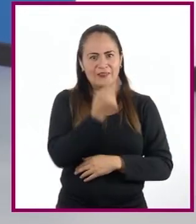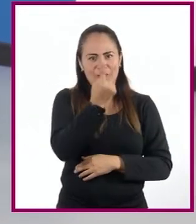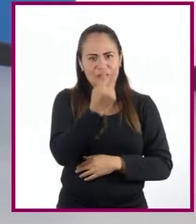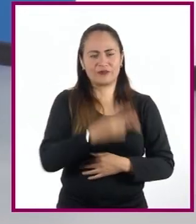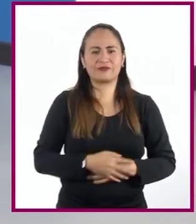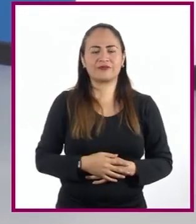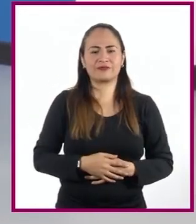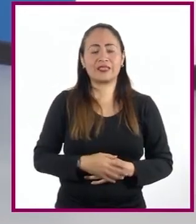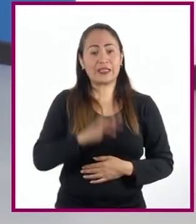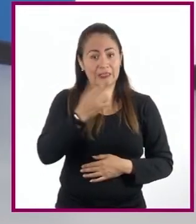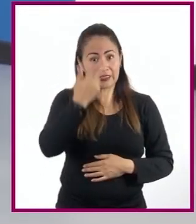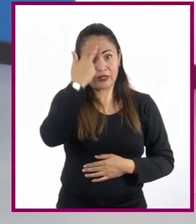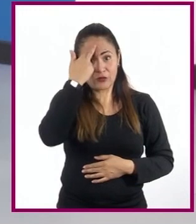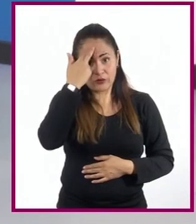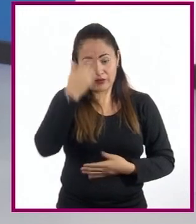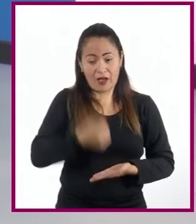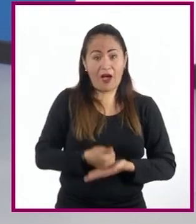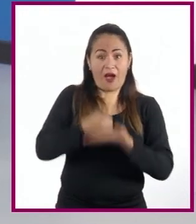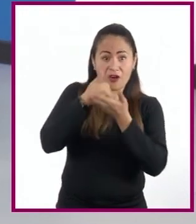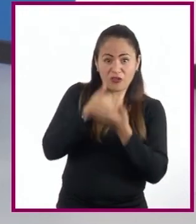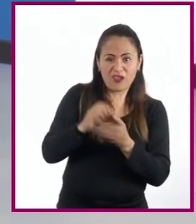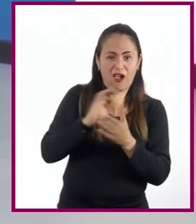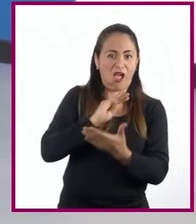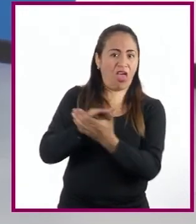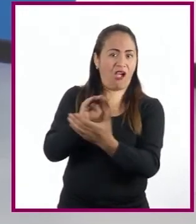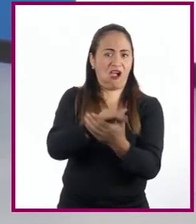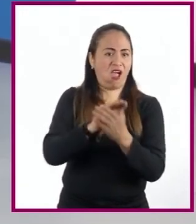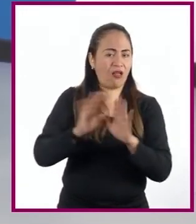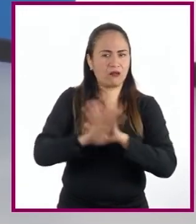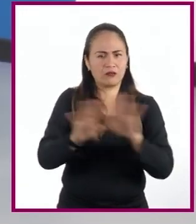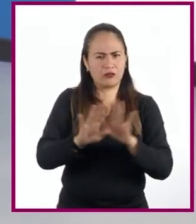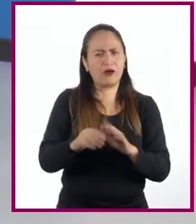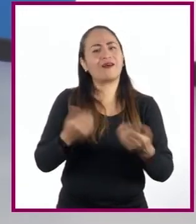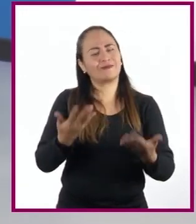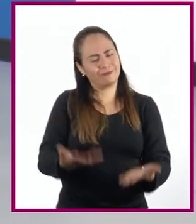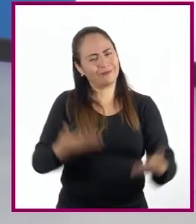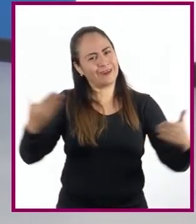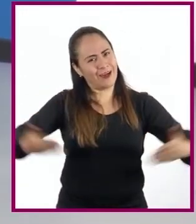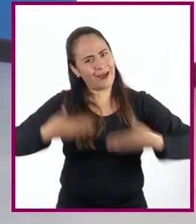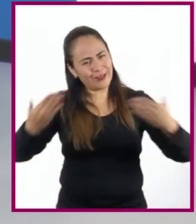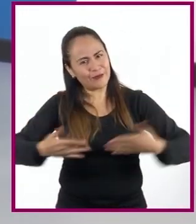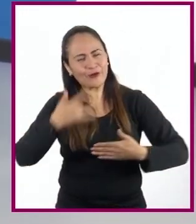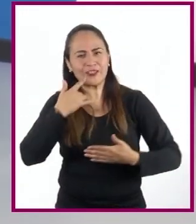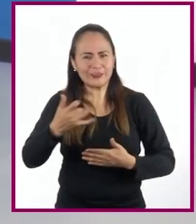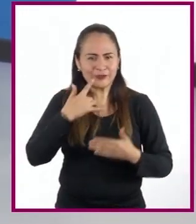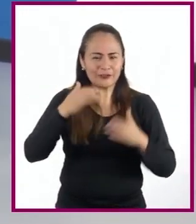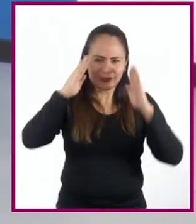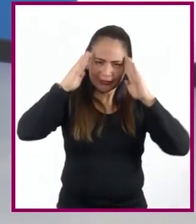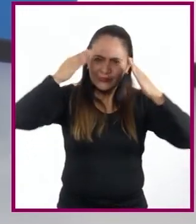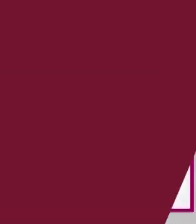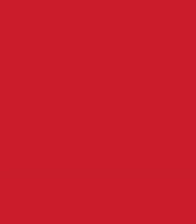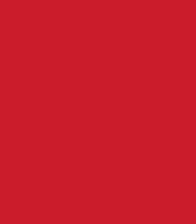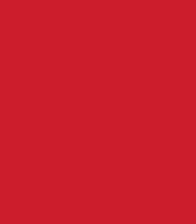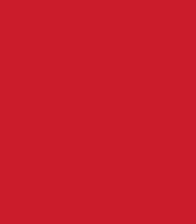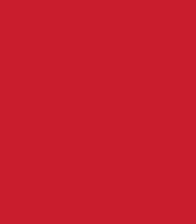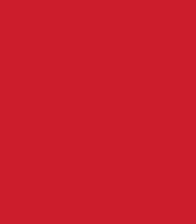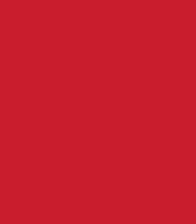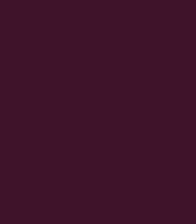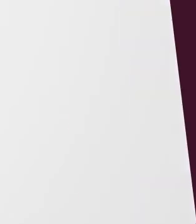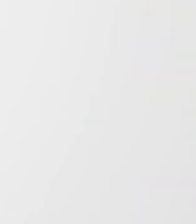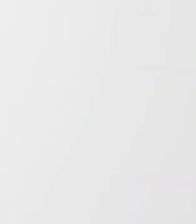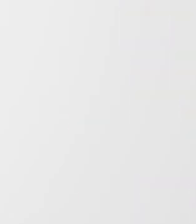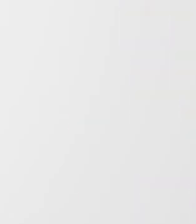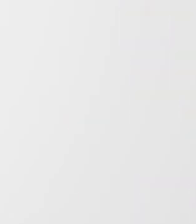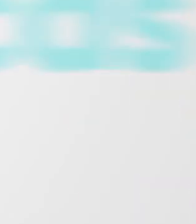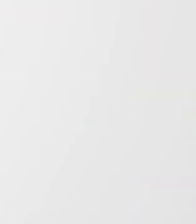que nadie puede ser ayudado si no quiere ser ayudado. Así que ánimo, empeño y dedicación. Hasta la próxima.